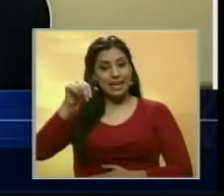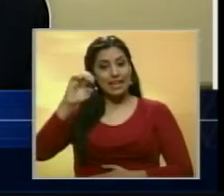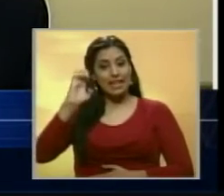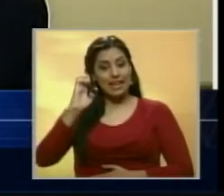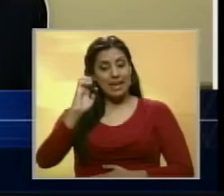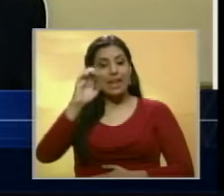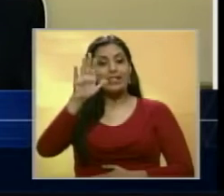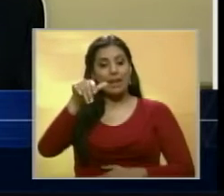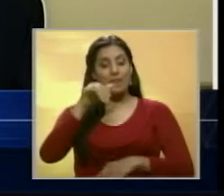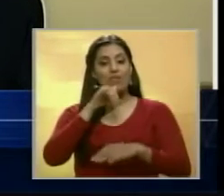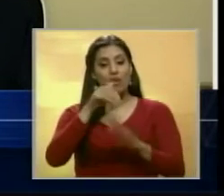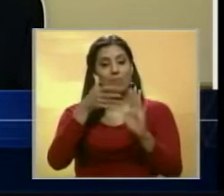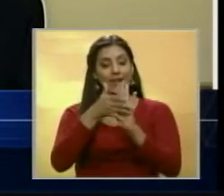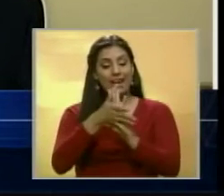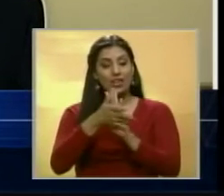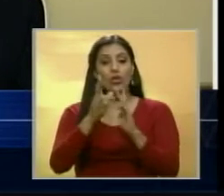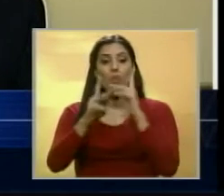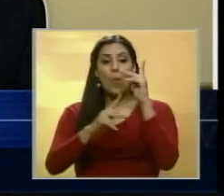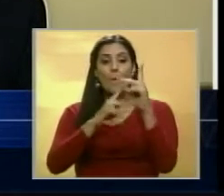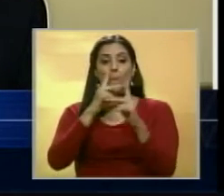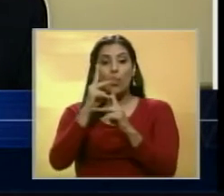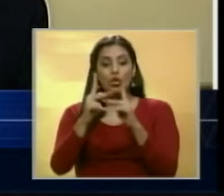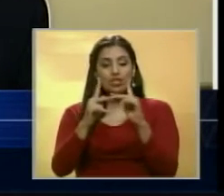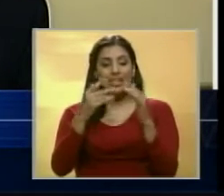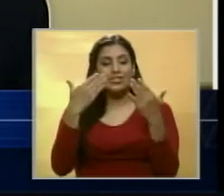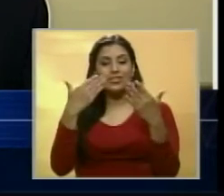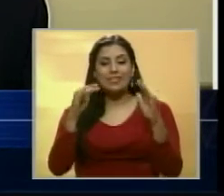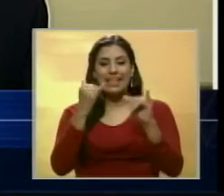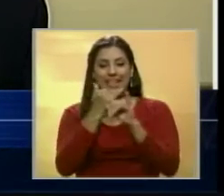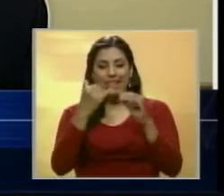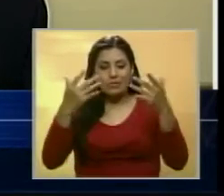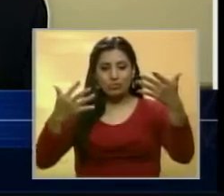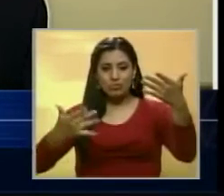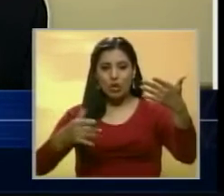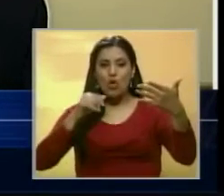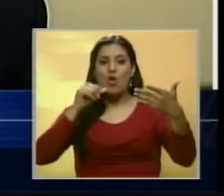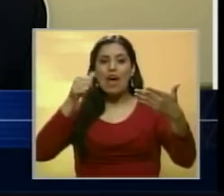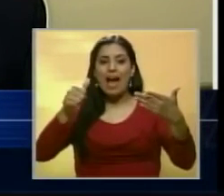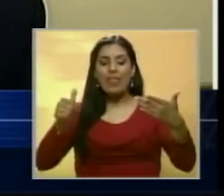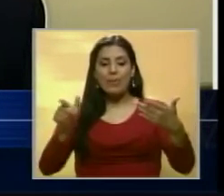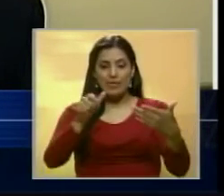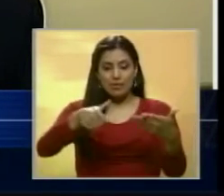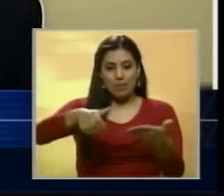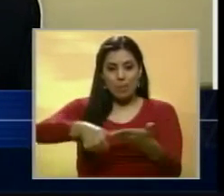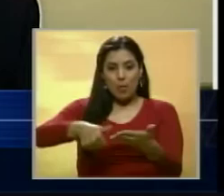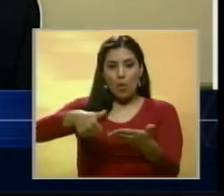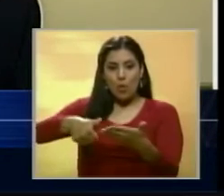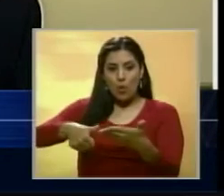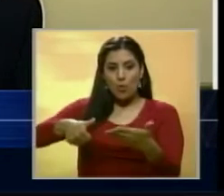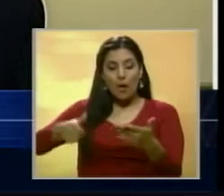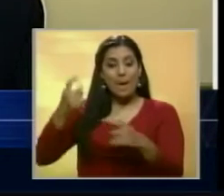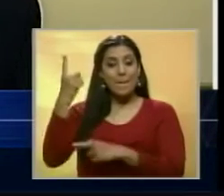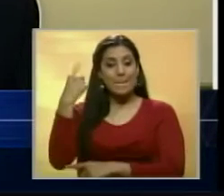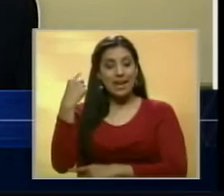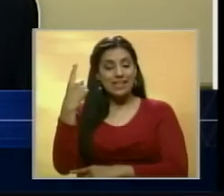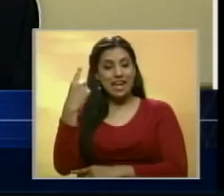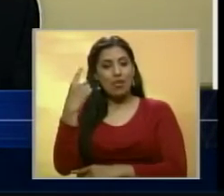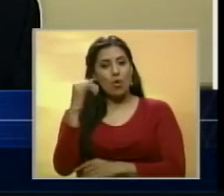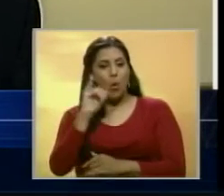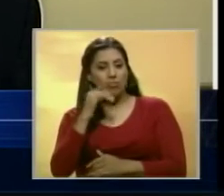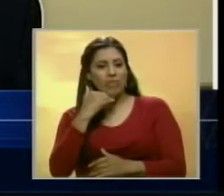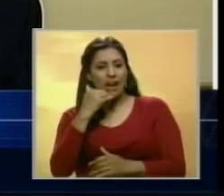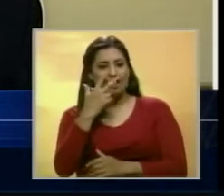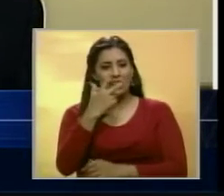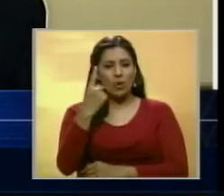los resultados del informe del proceso de digitalización y digitación de las firmas que se realizó el pasado, o que concluyó el